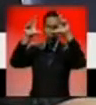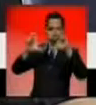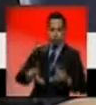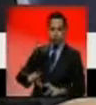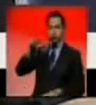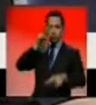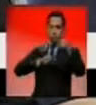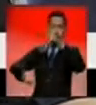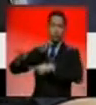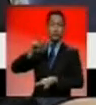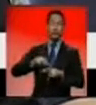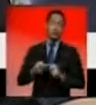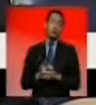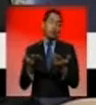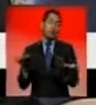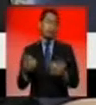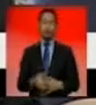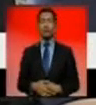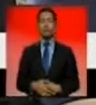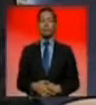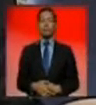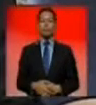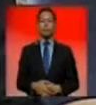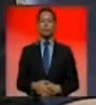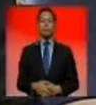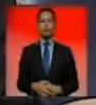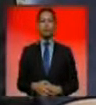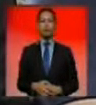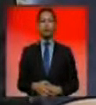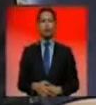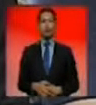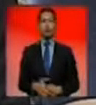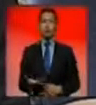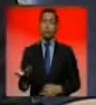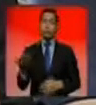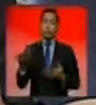que pueda existir al manipular tanto carga, principalmente de exportación.